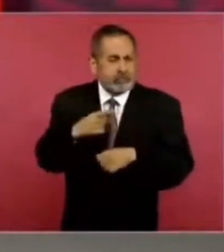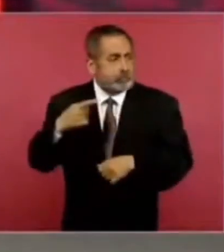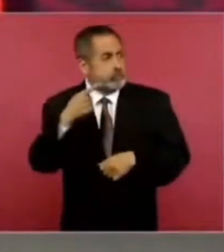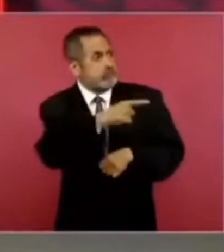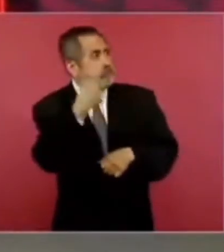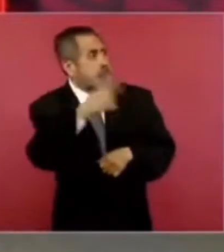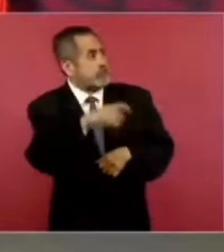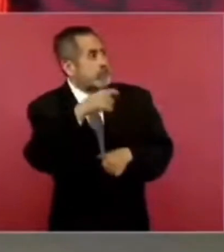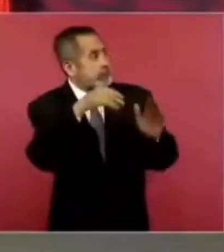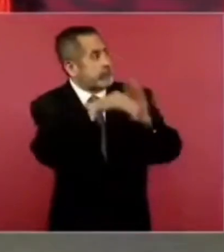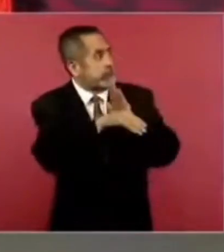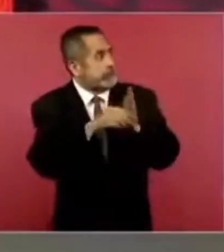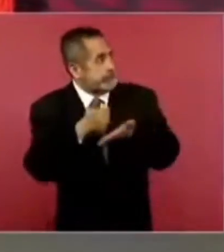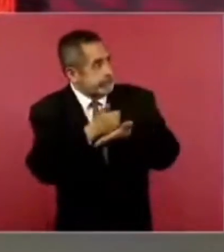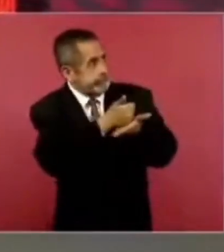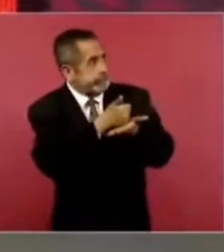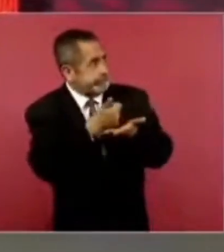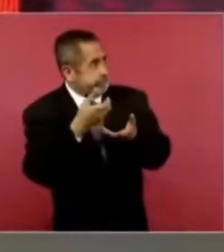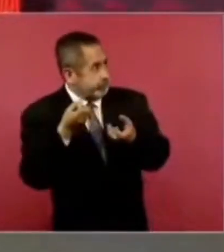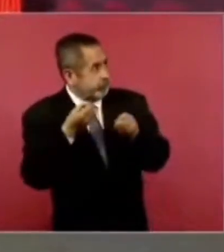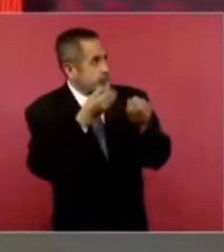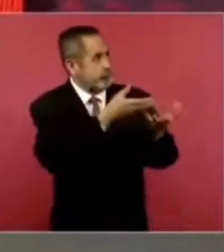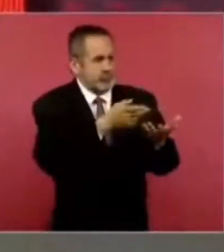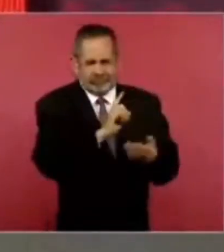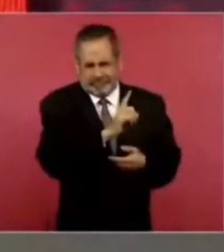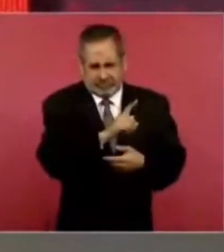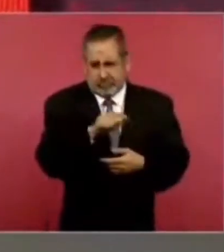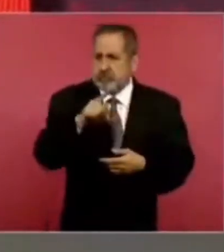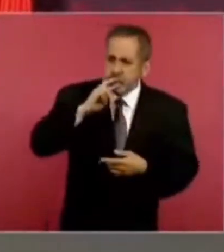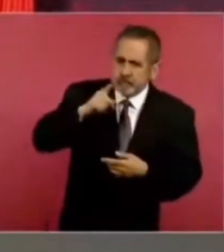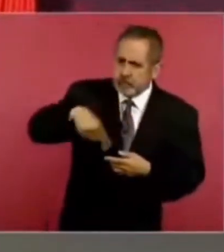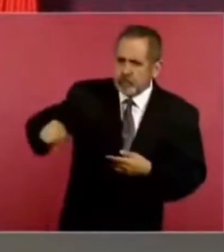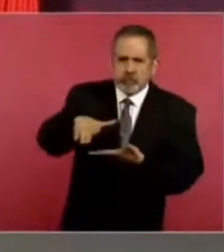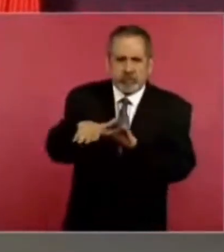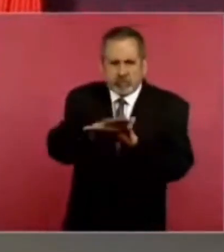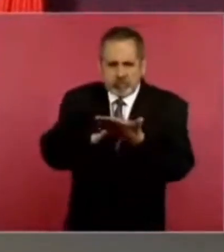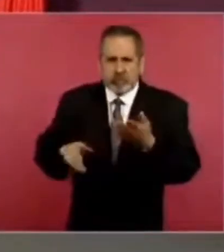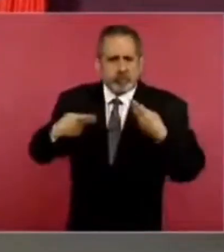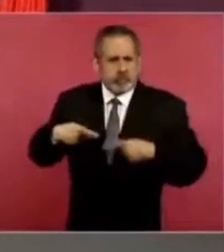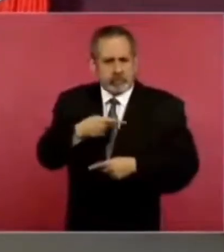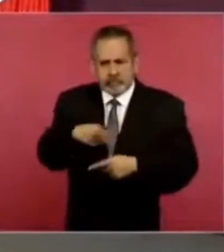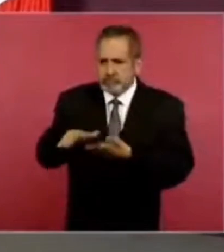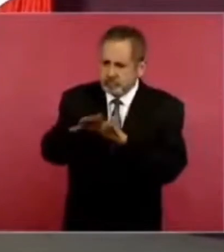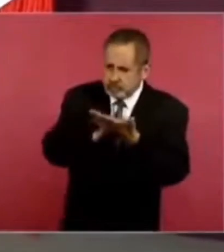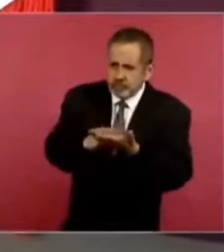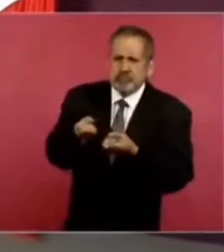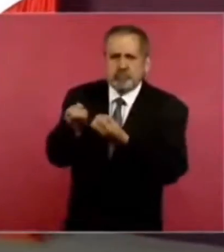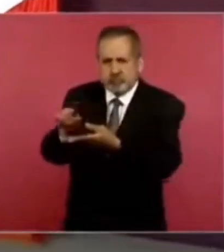trabajadores. sí. O sea, si ellos se arreglan con los trabajadores y luego pagan,